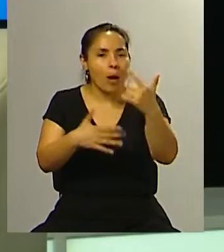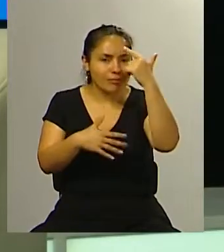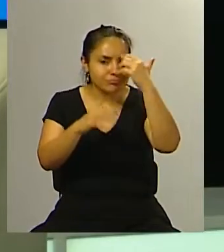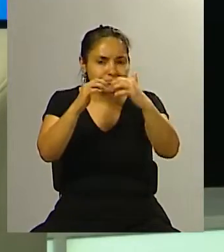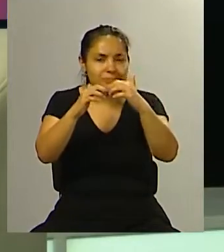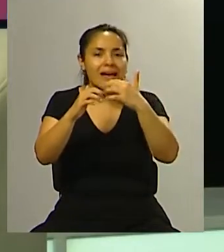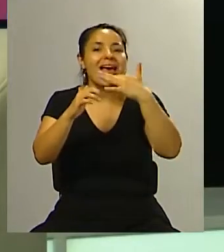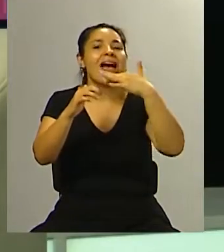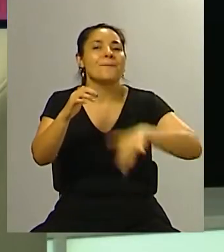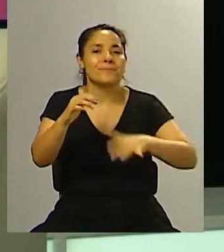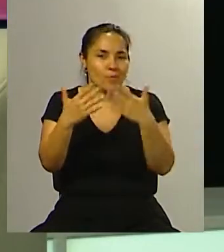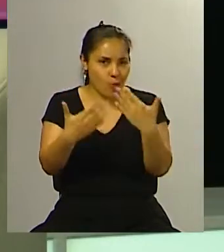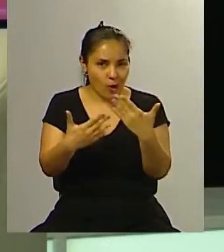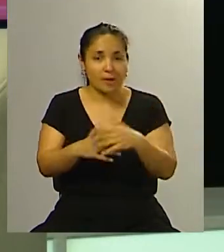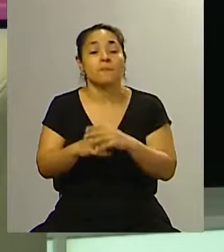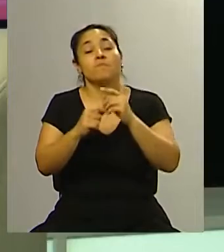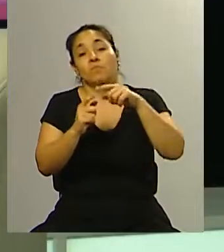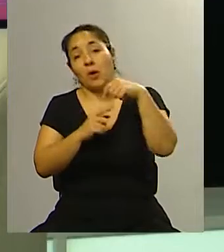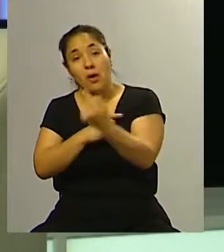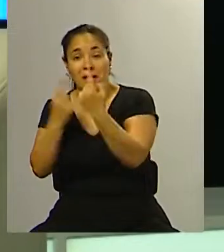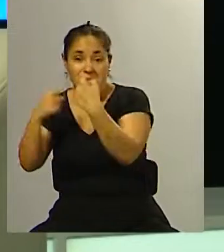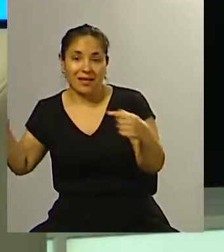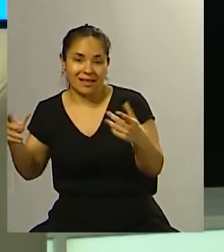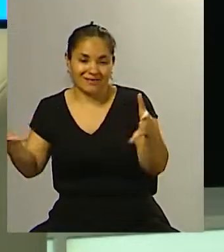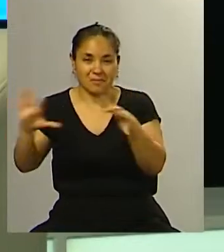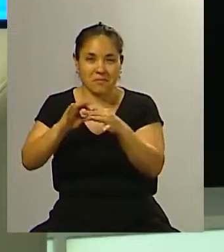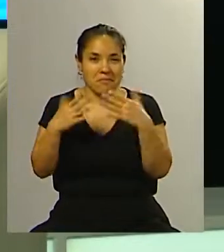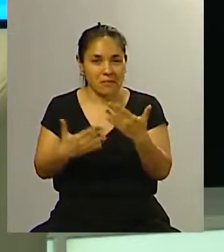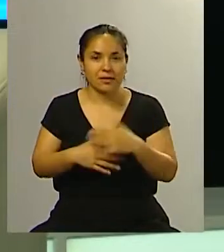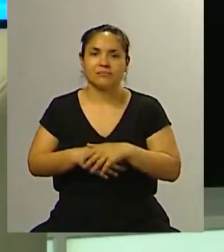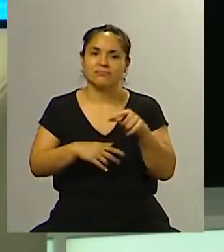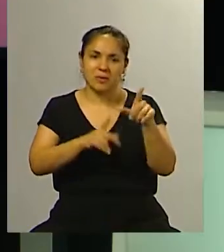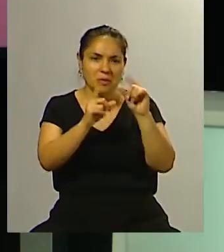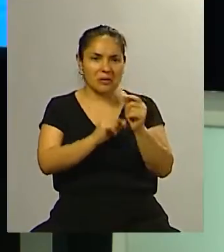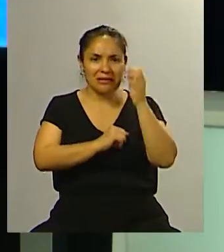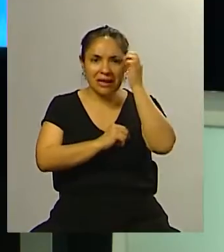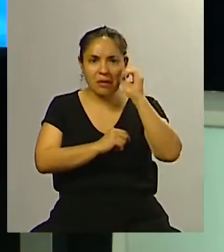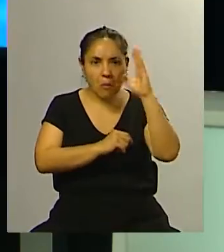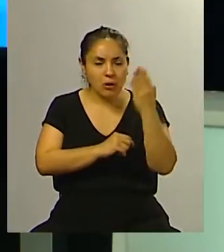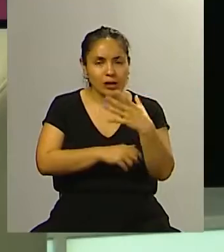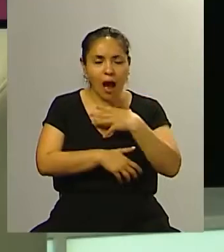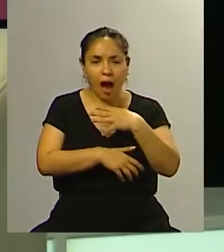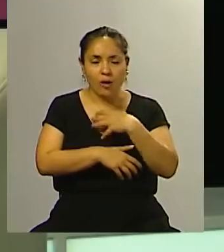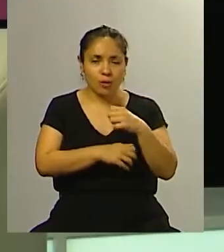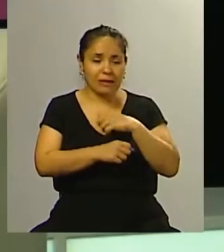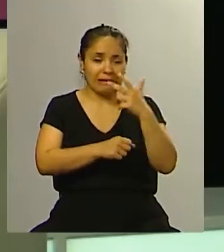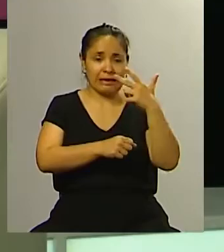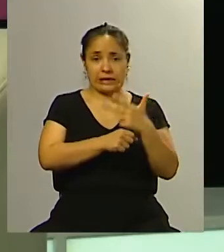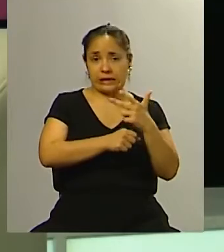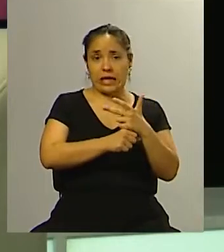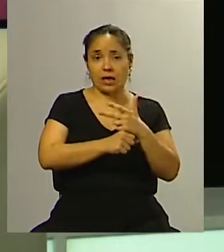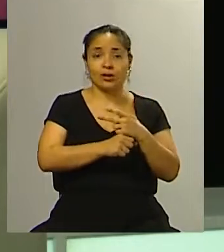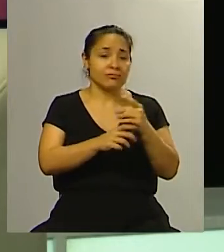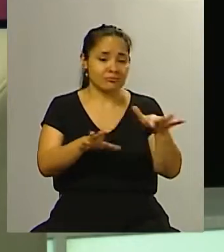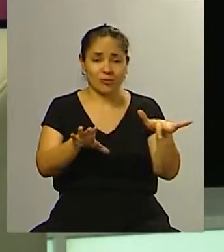las disciplinas. Y este número es un número realmente alarmante, es decir, que el 30% de los chicos que están en tercer grado, que es el grado en